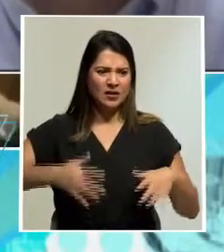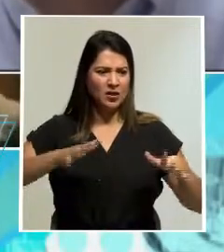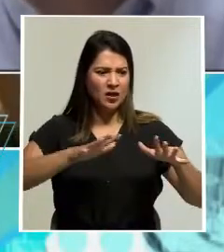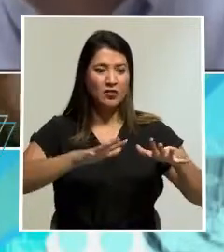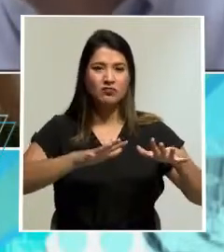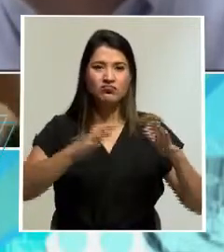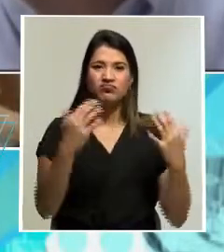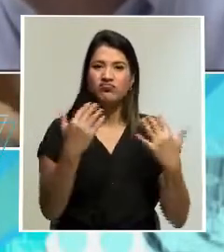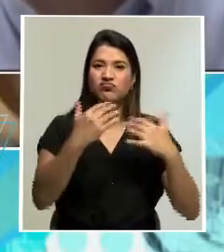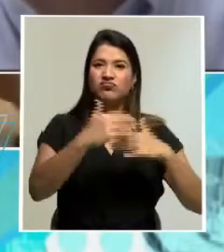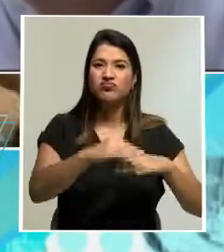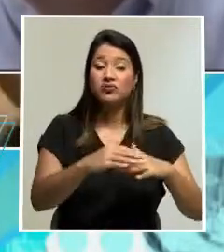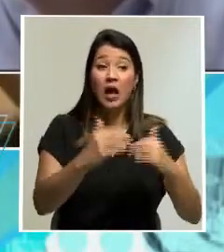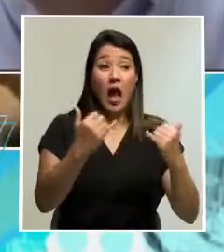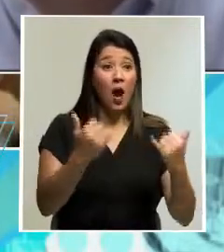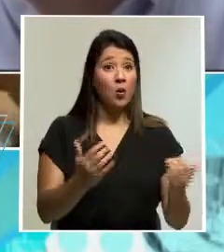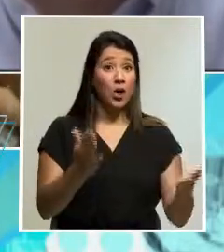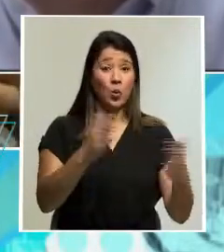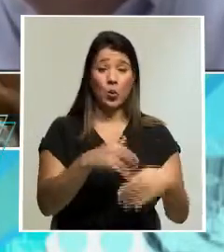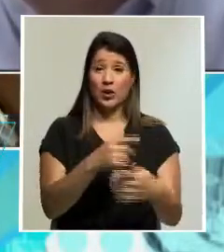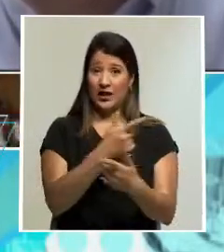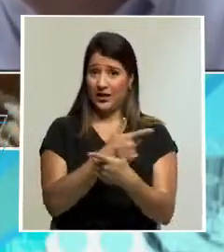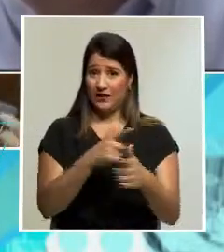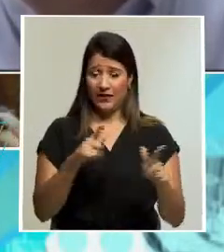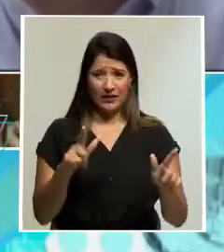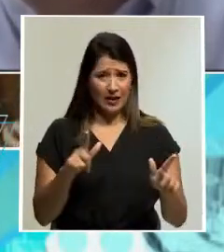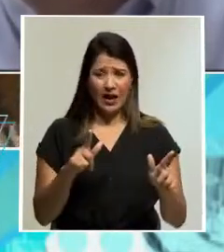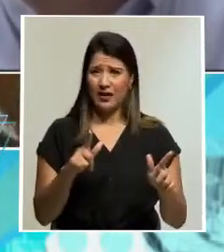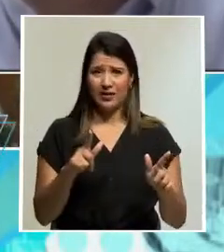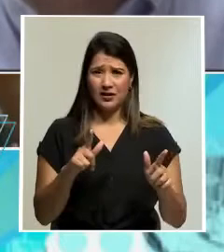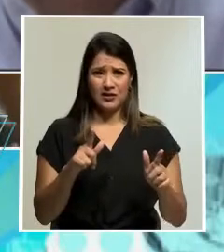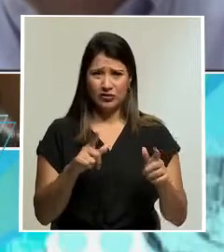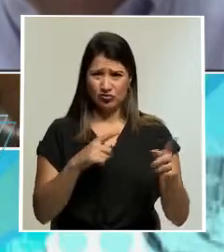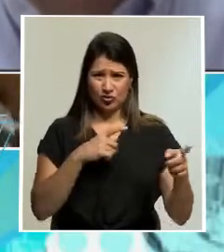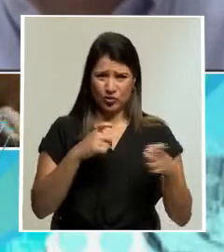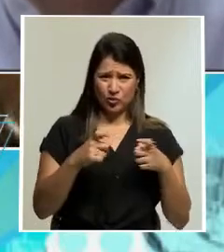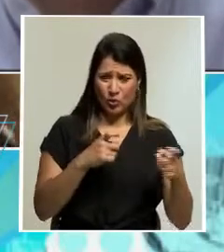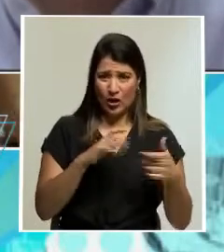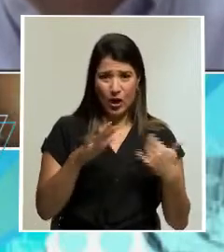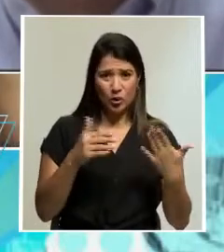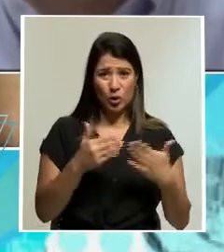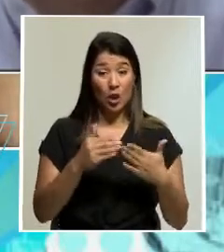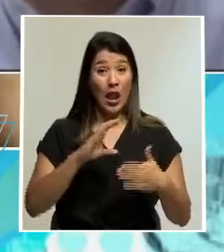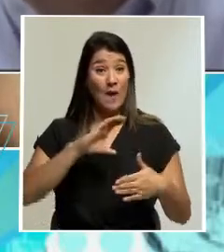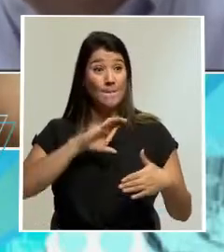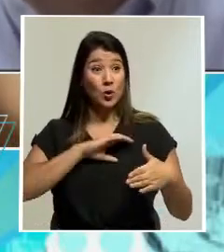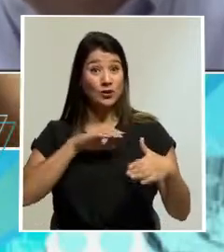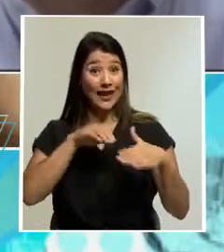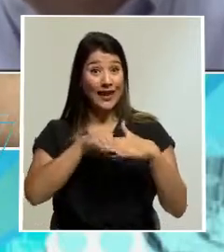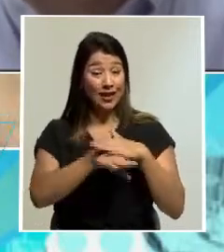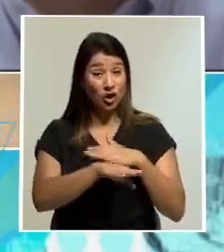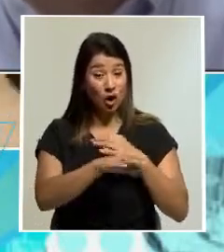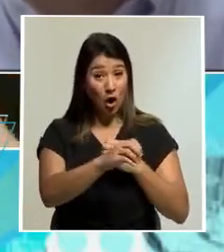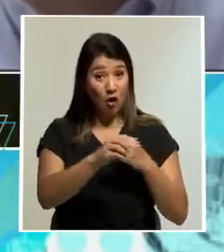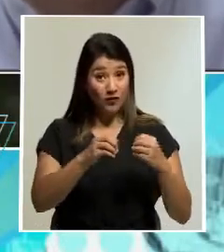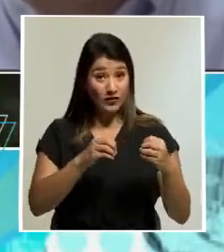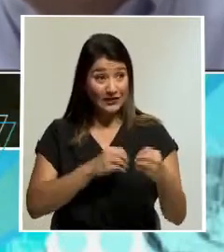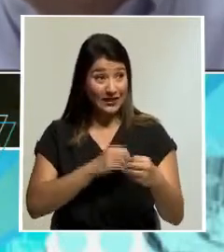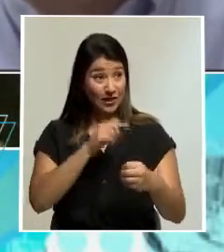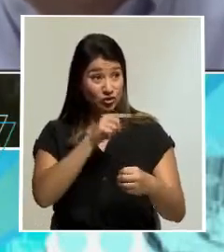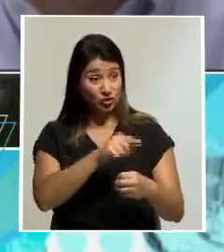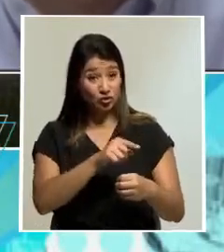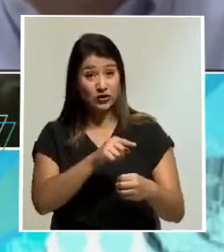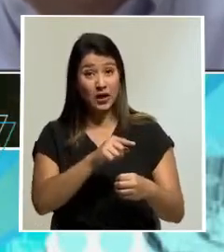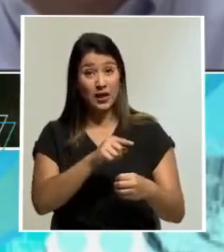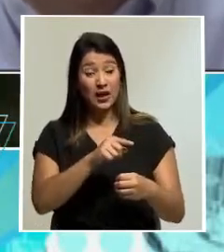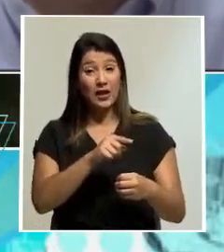están completamente conculcadas, completamente confiscadas. La policía que entró confidencial traía una orden de